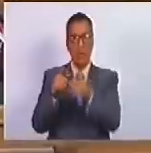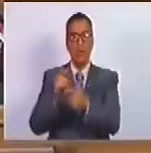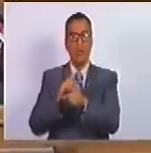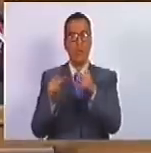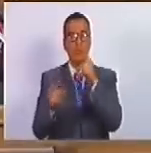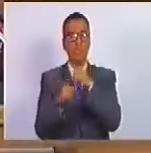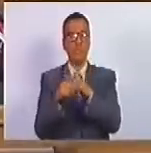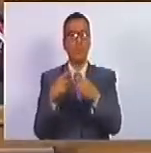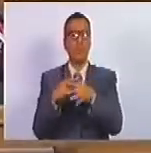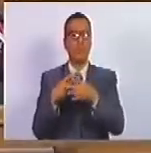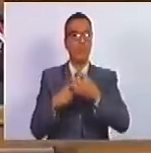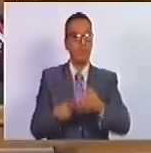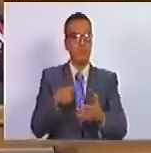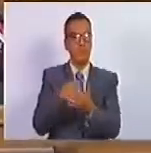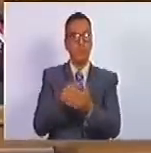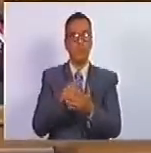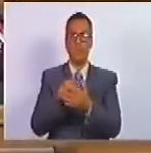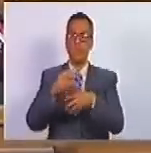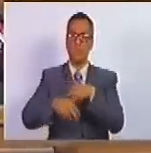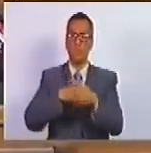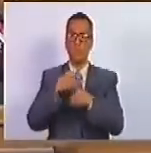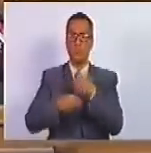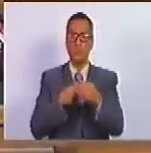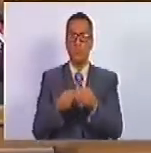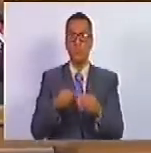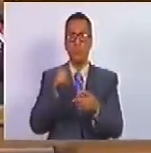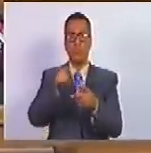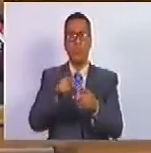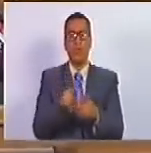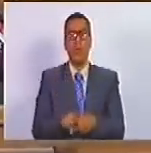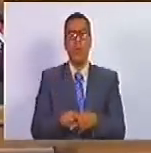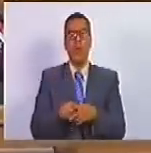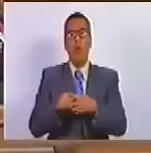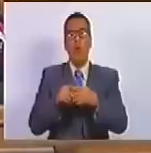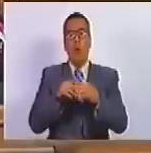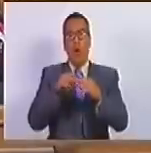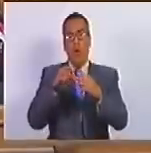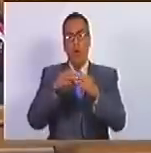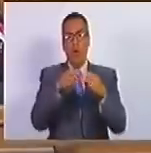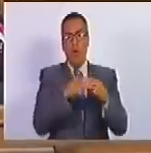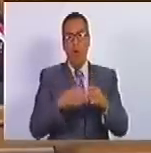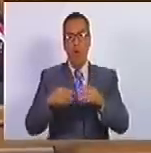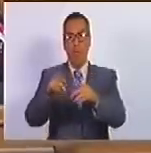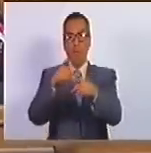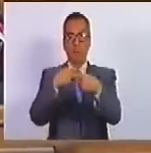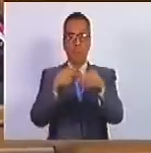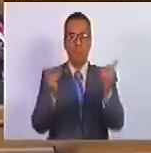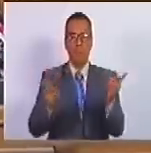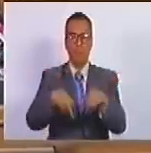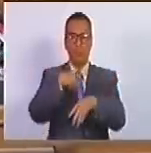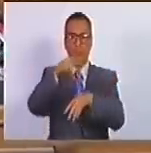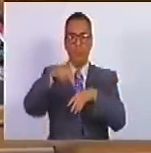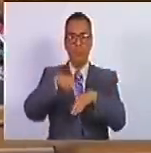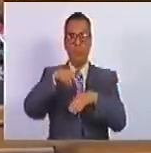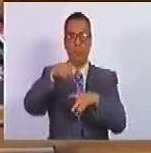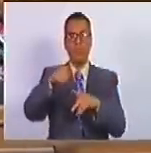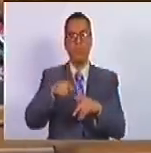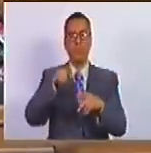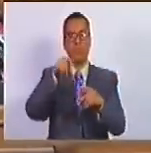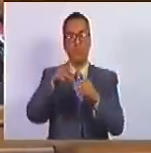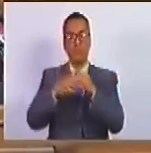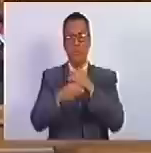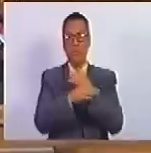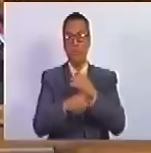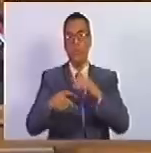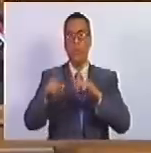transferencias y cualquier otro medio de pago efectuado por parte de entes u órganos del sector público nacional, estatal, distrital